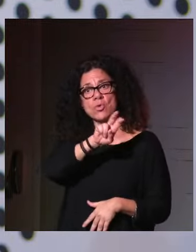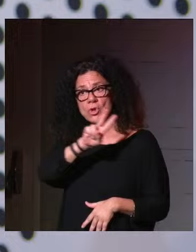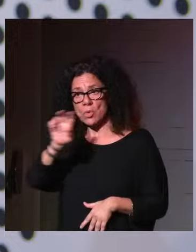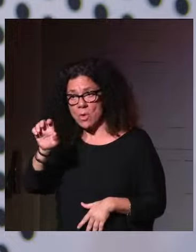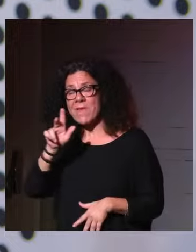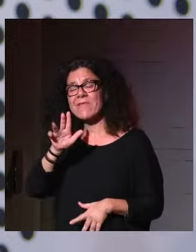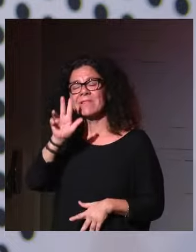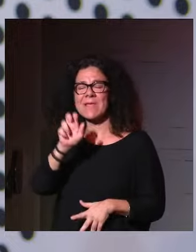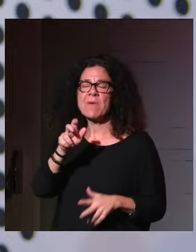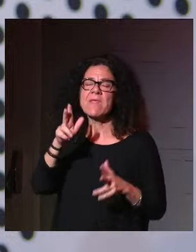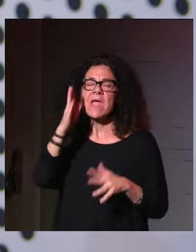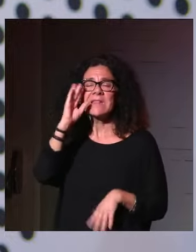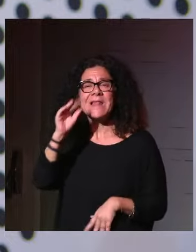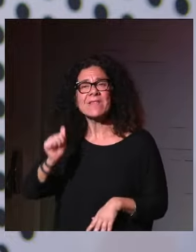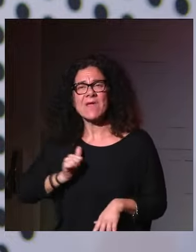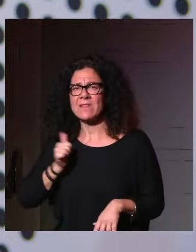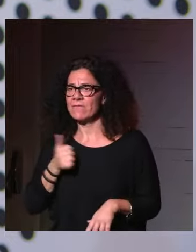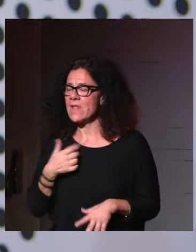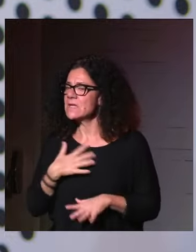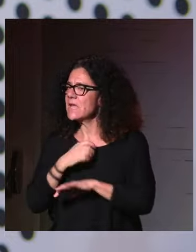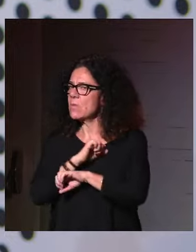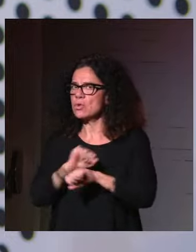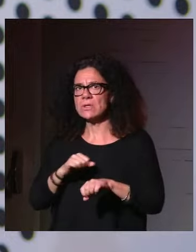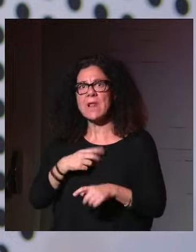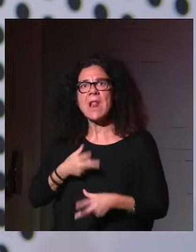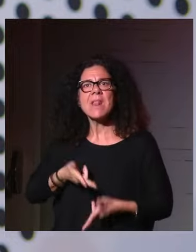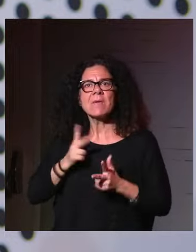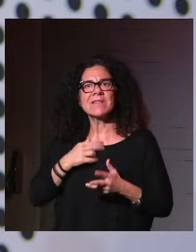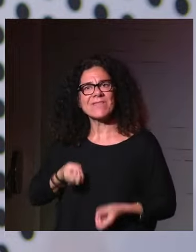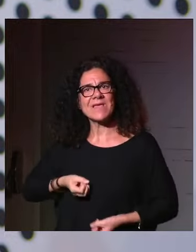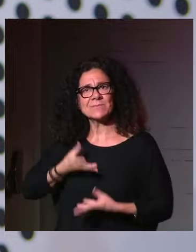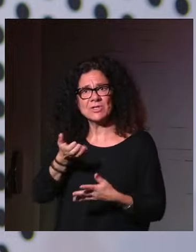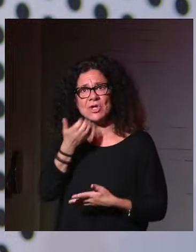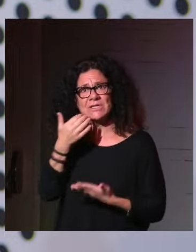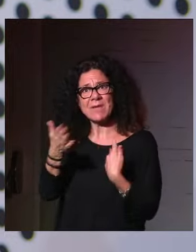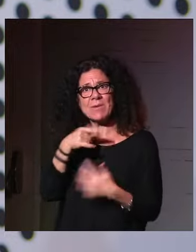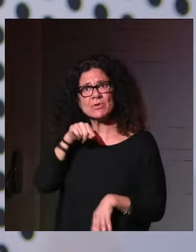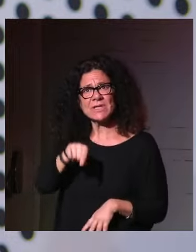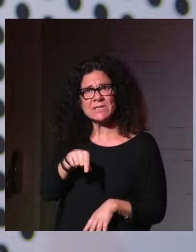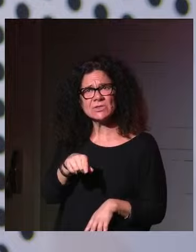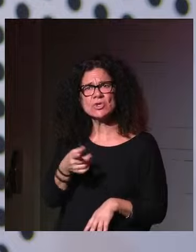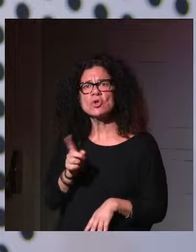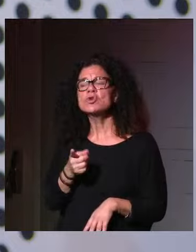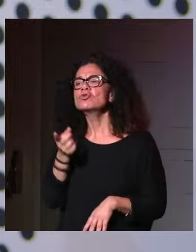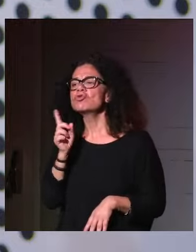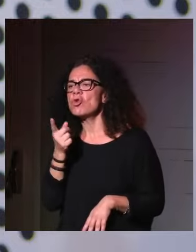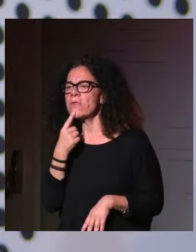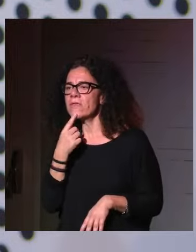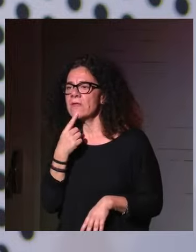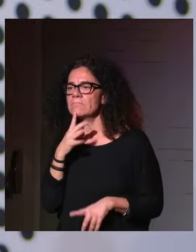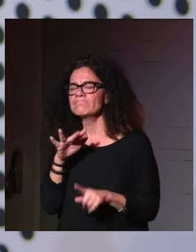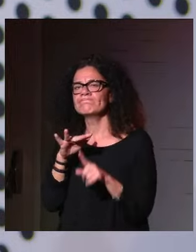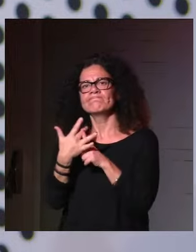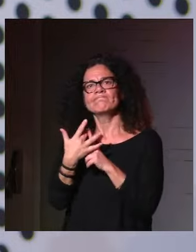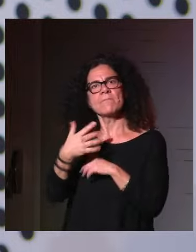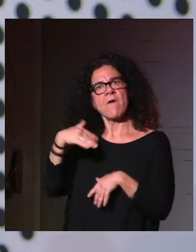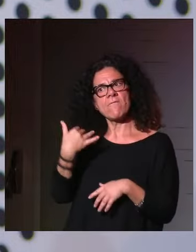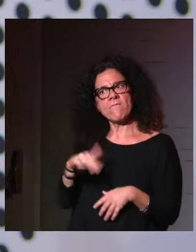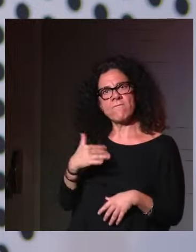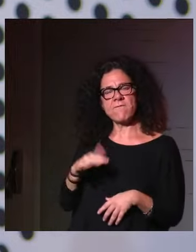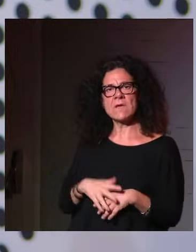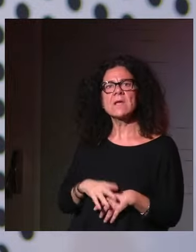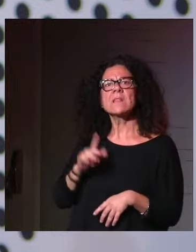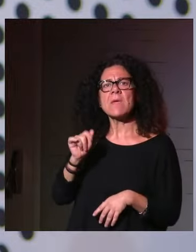artificial va a ser imposible la libertad de expresión cuando hablamos de esto no es solo miren lo que me pasó es sí que tenemos